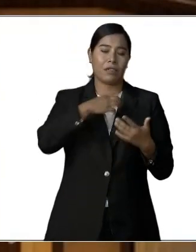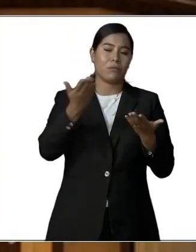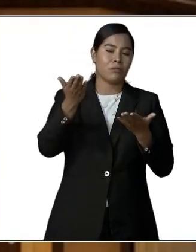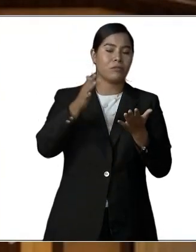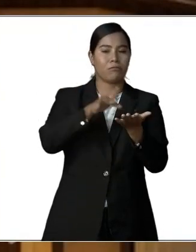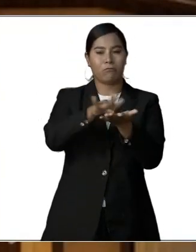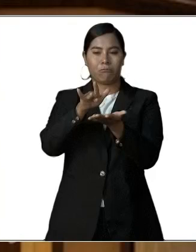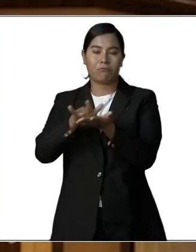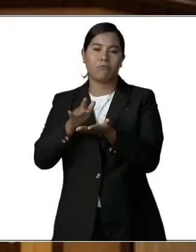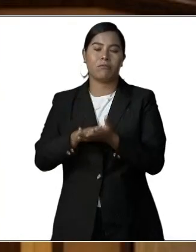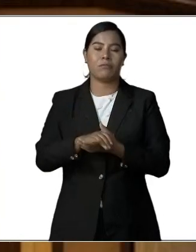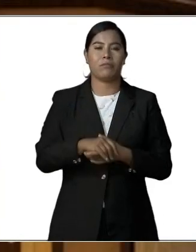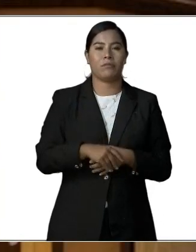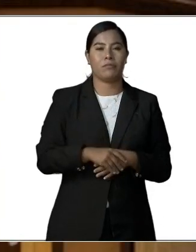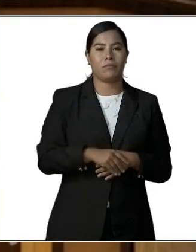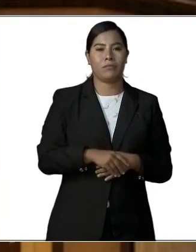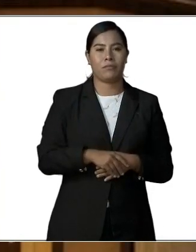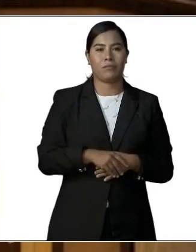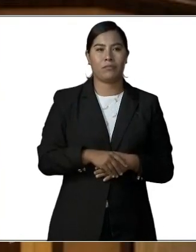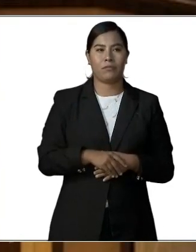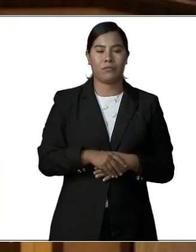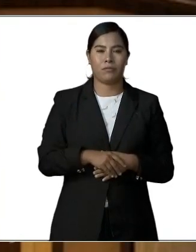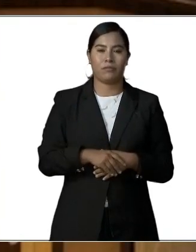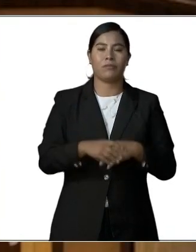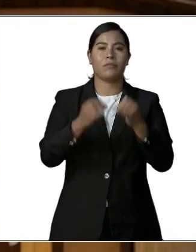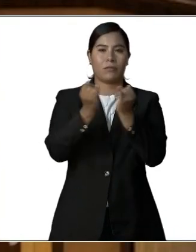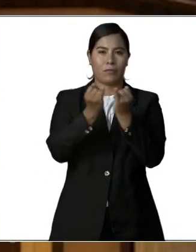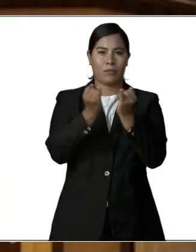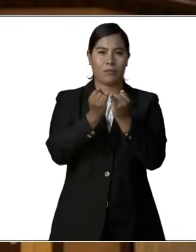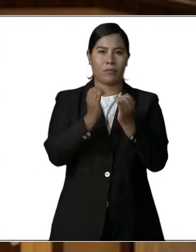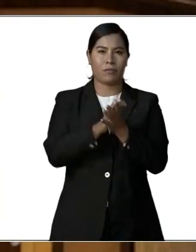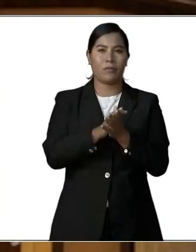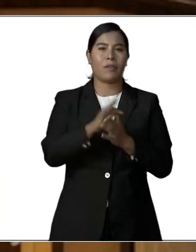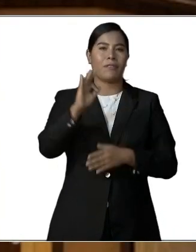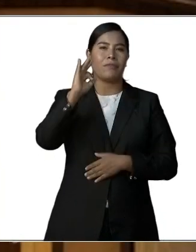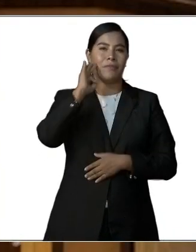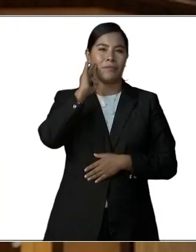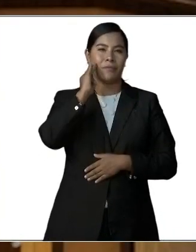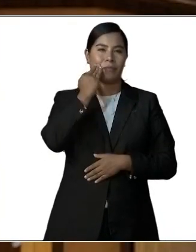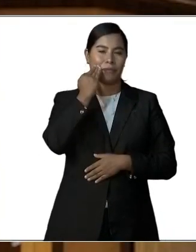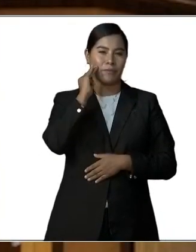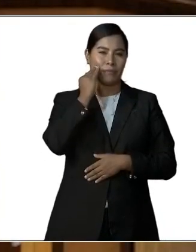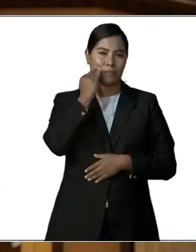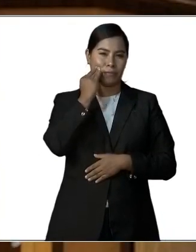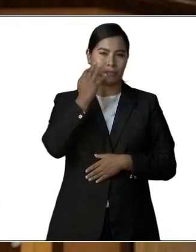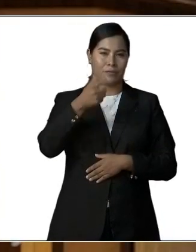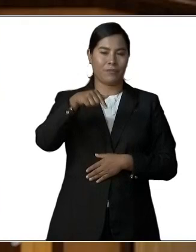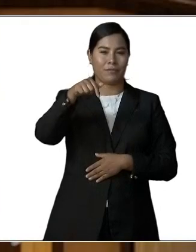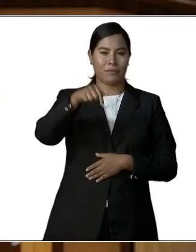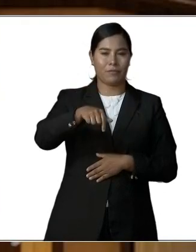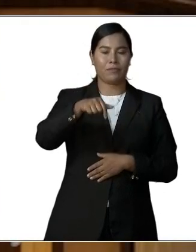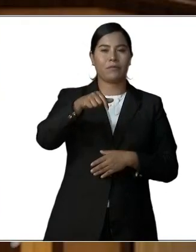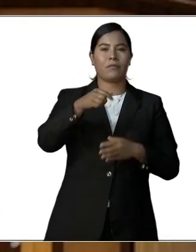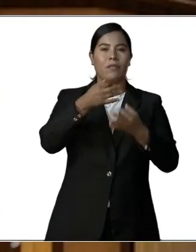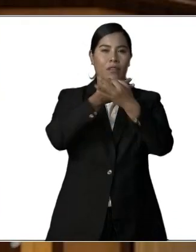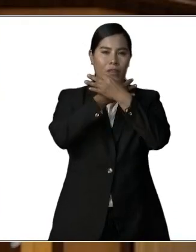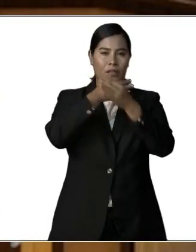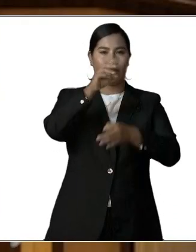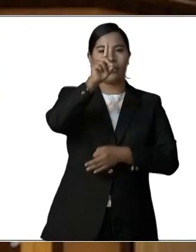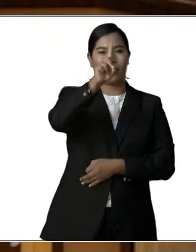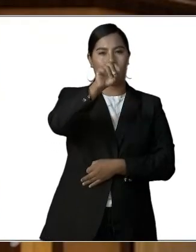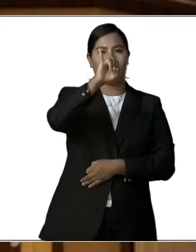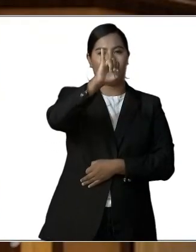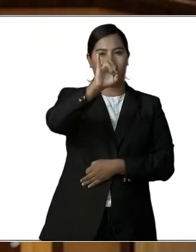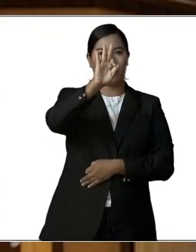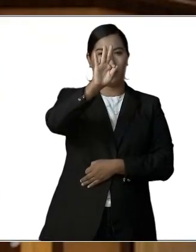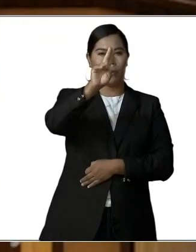Vamos a leer algunas, pero nos gustaría decirles que allí en nuestra página de Facebook, Difusión Cultural UGED, Difusión